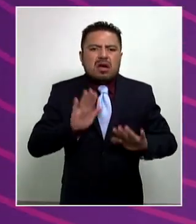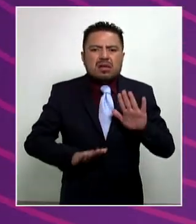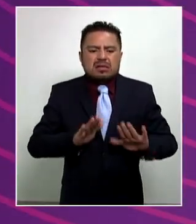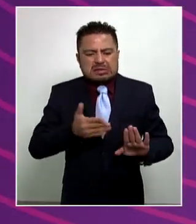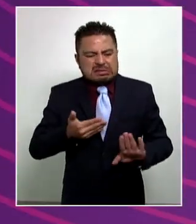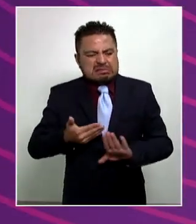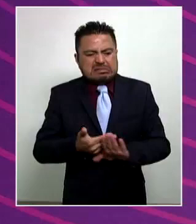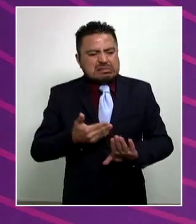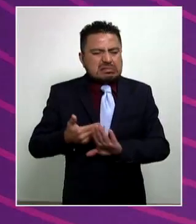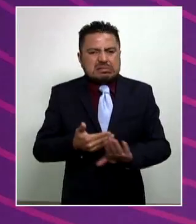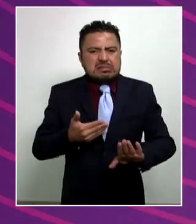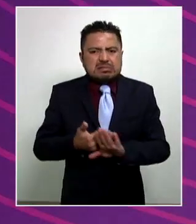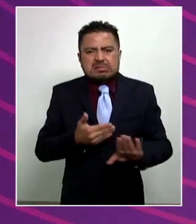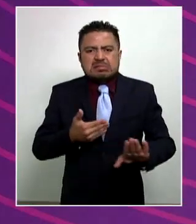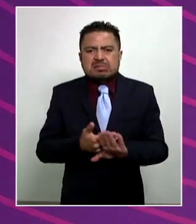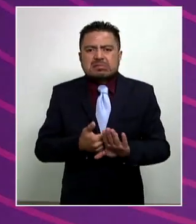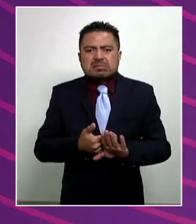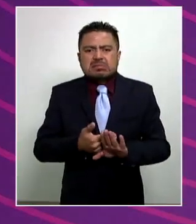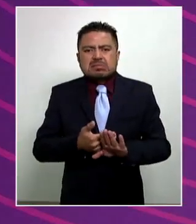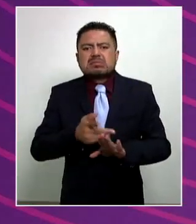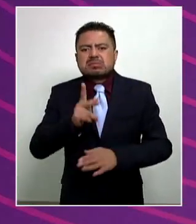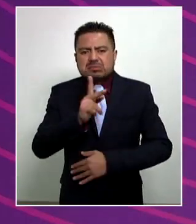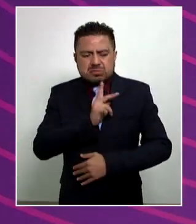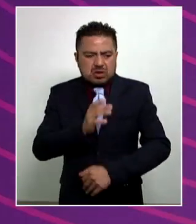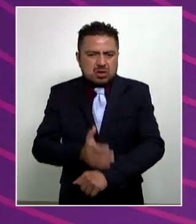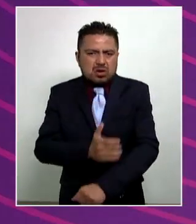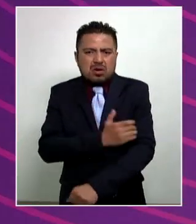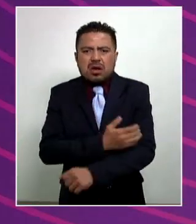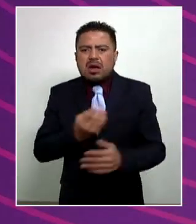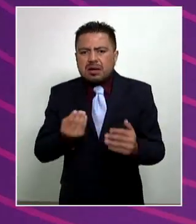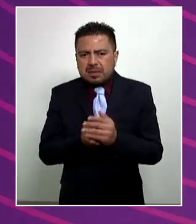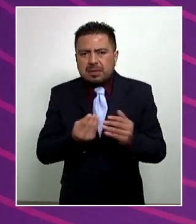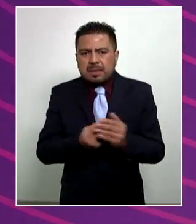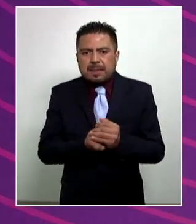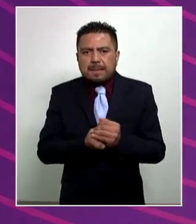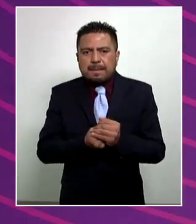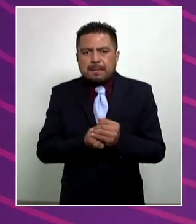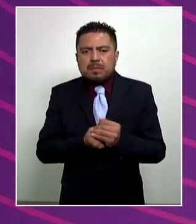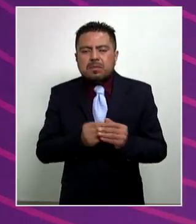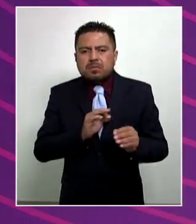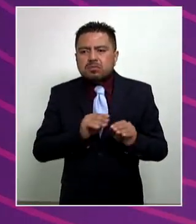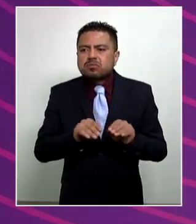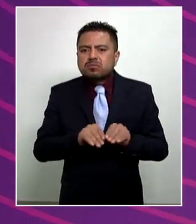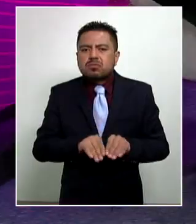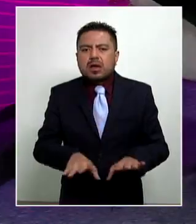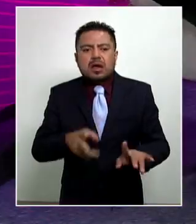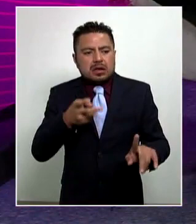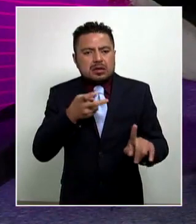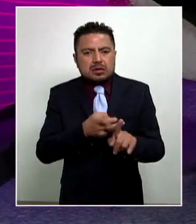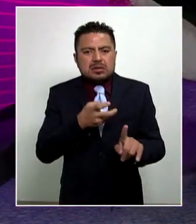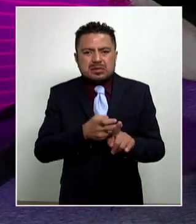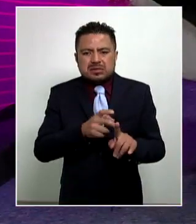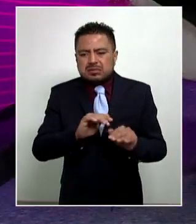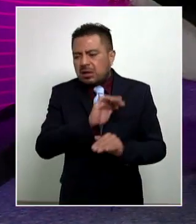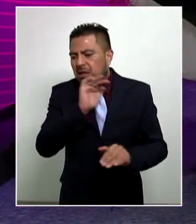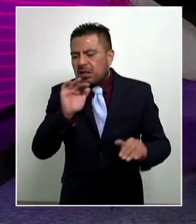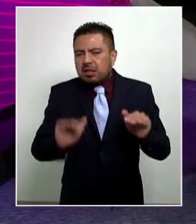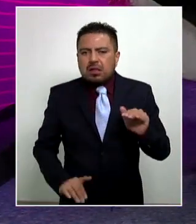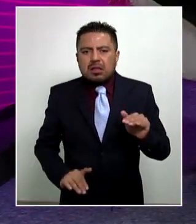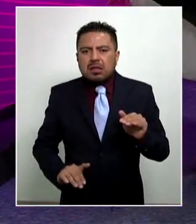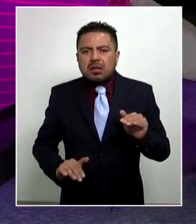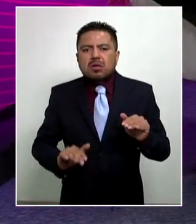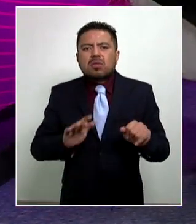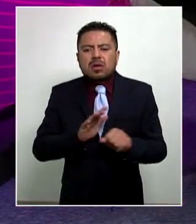hirientes de parte de mis compañeros de clase, de generar como estas disyuntivas o